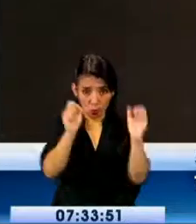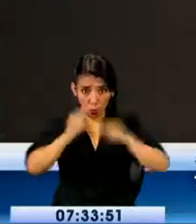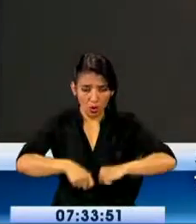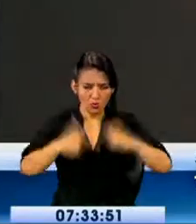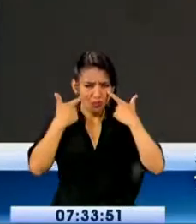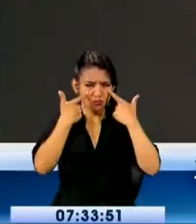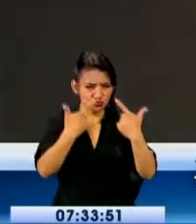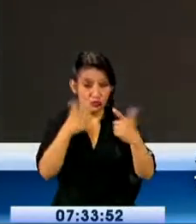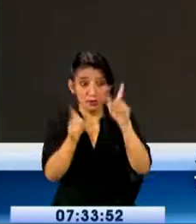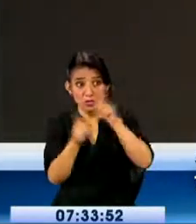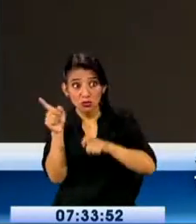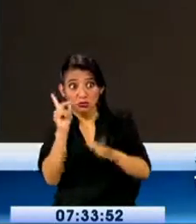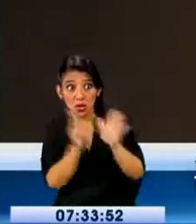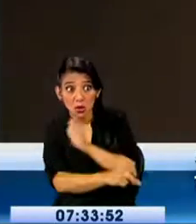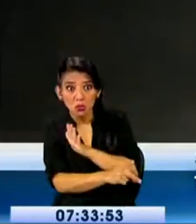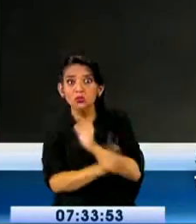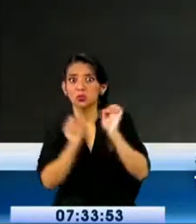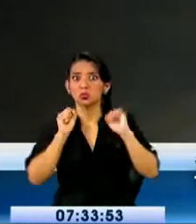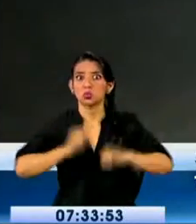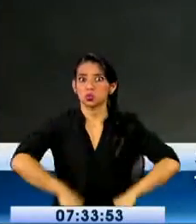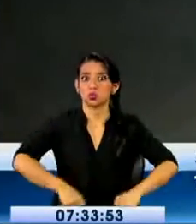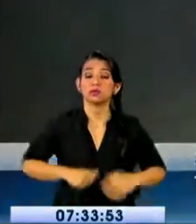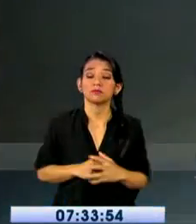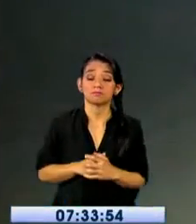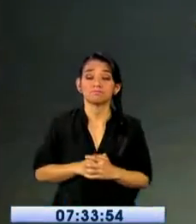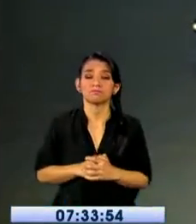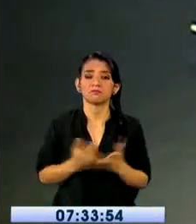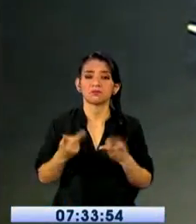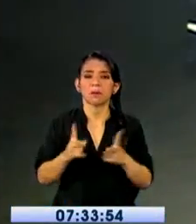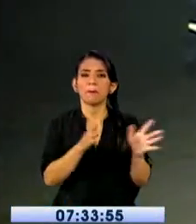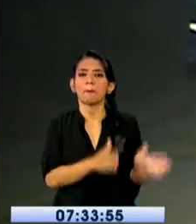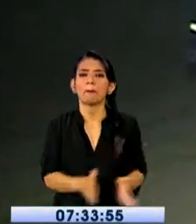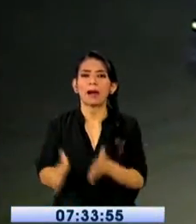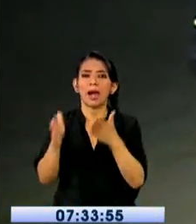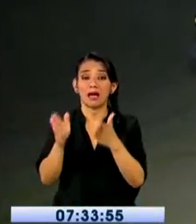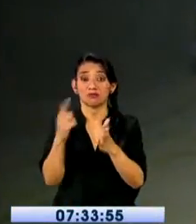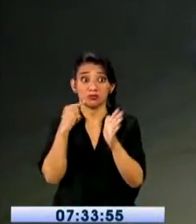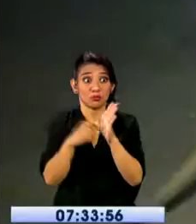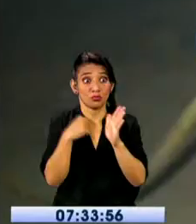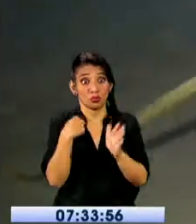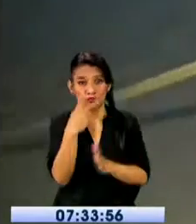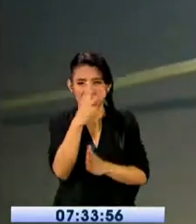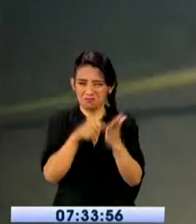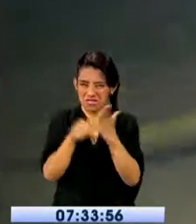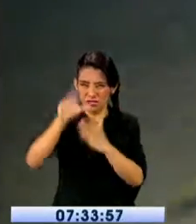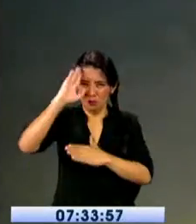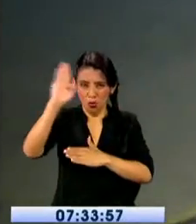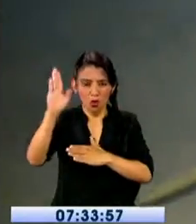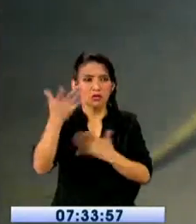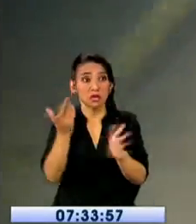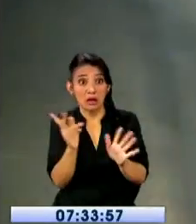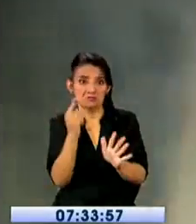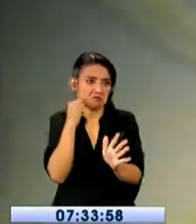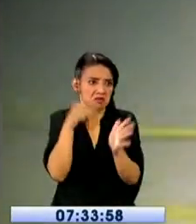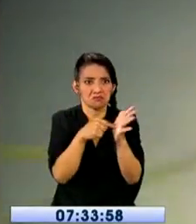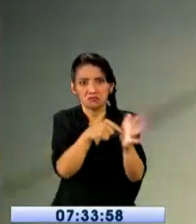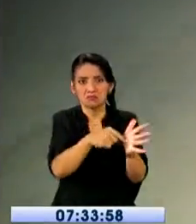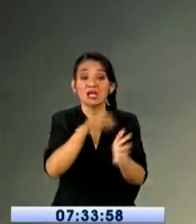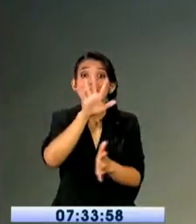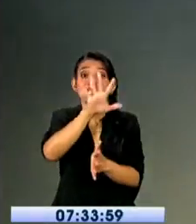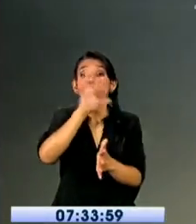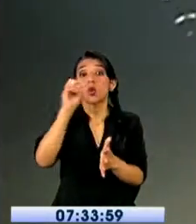ciudadanía denuncie a los pirómanos. A esto se suma el plan de recompensas activado por el Ministerio del Interior, en el que se ofrece